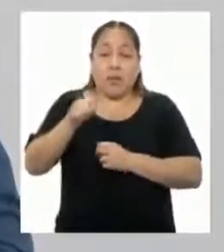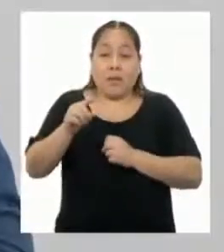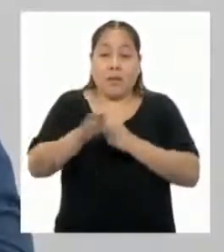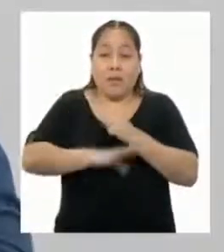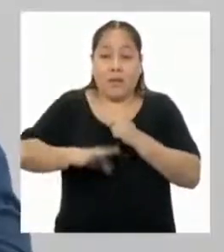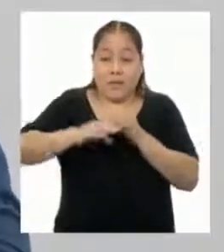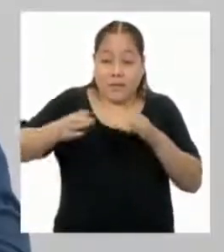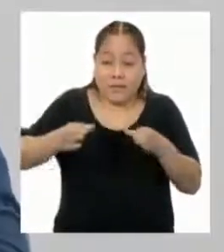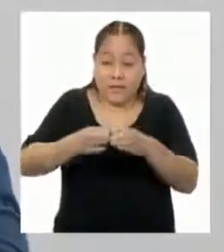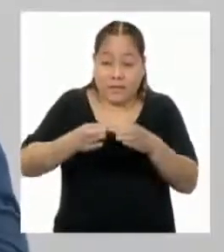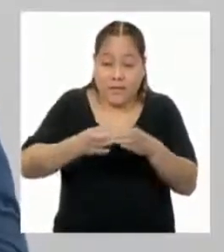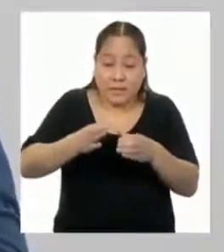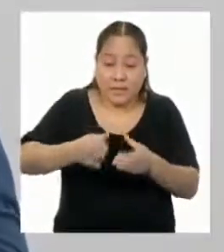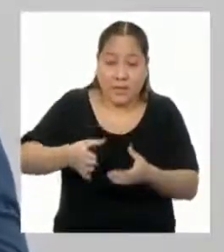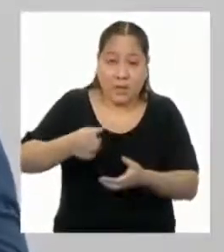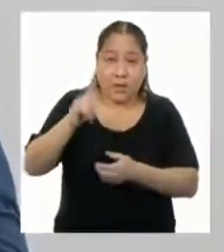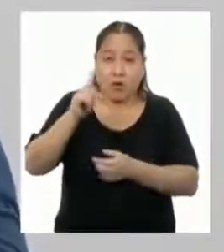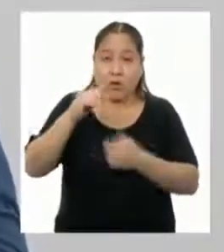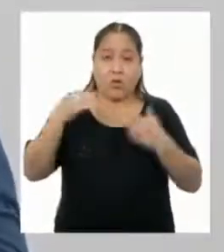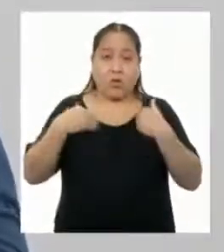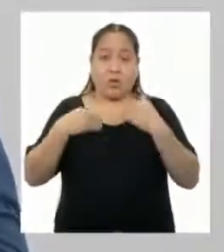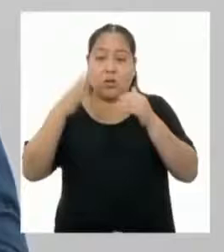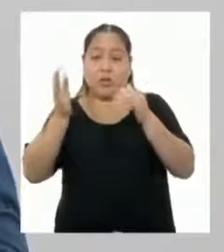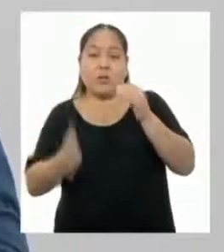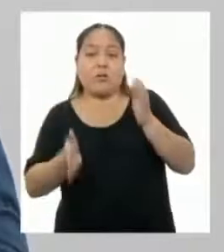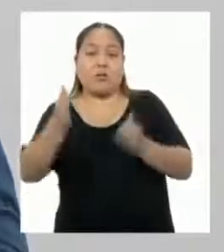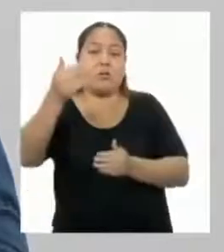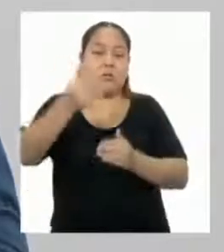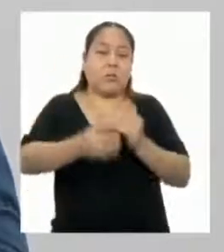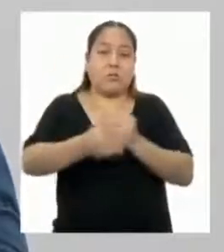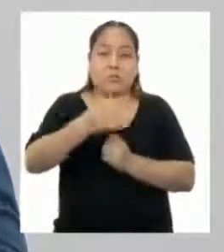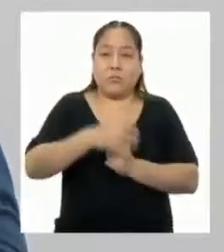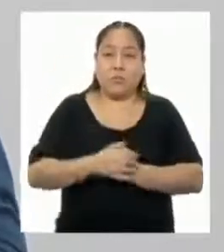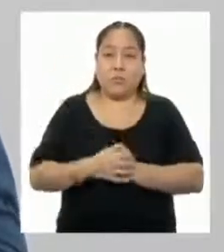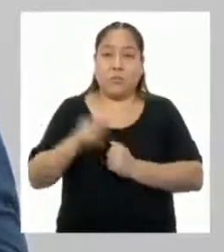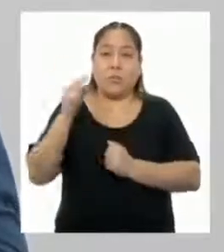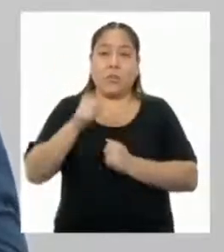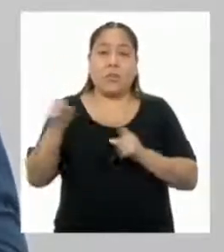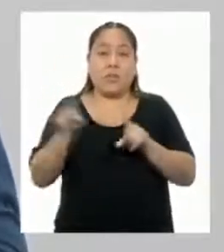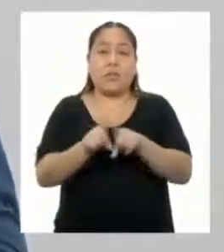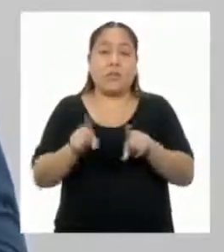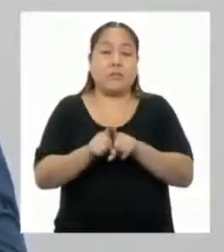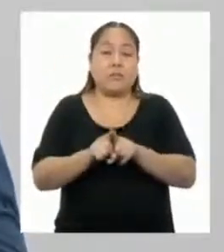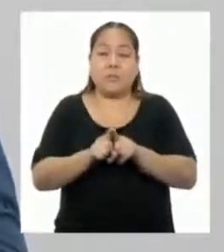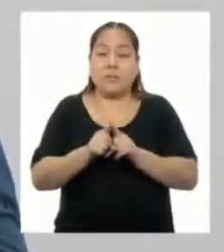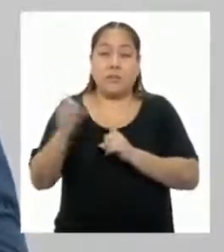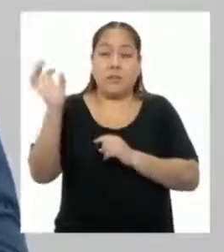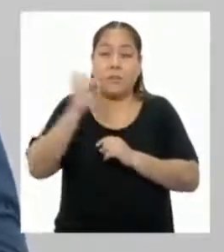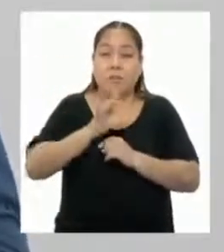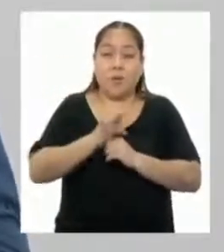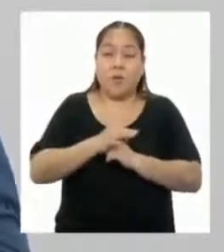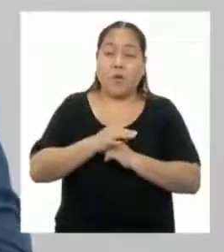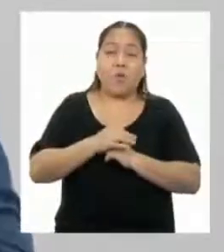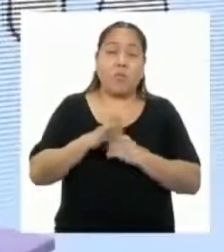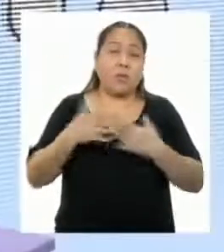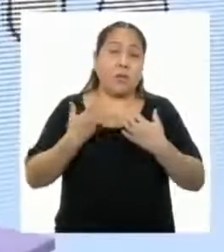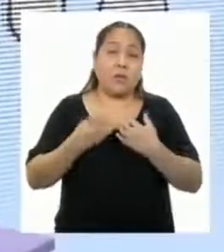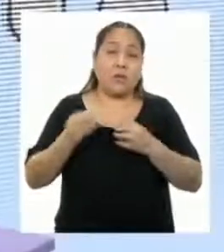base circular, no tendría caras rectangulares y por eso tampoco cumpliría con la segunda